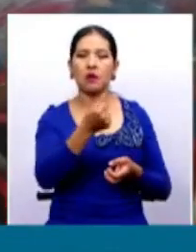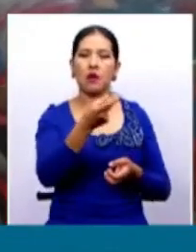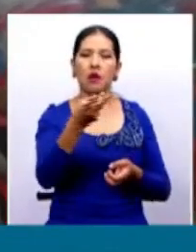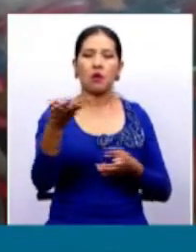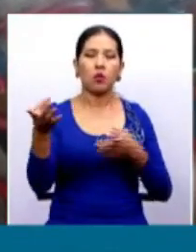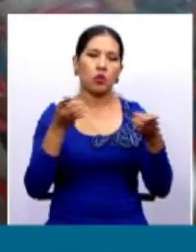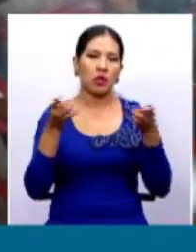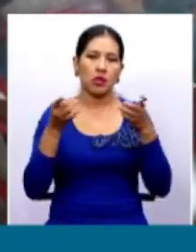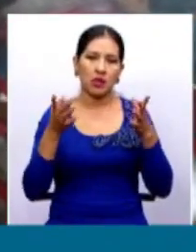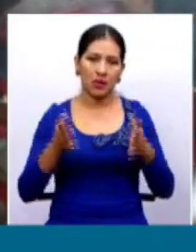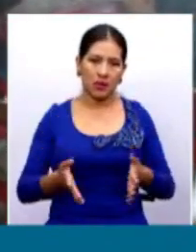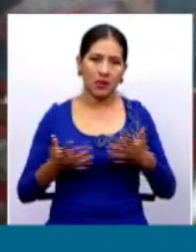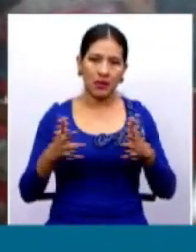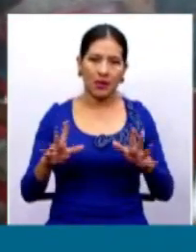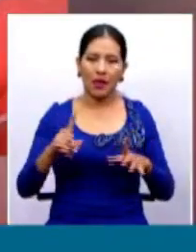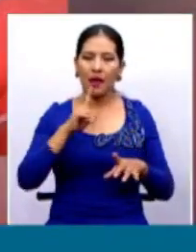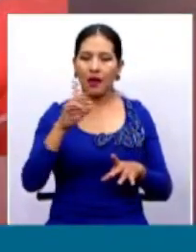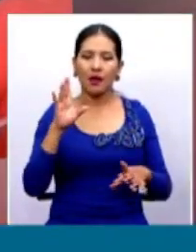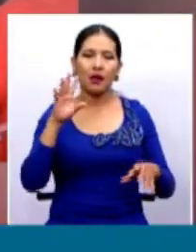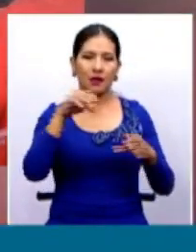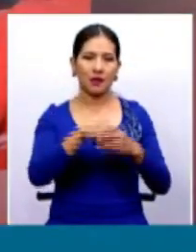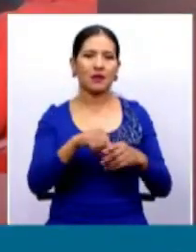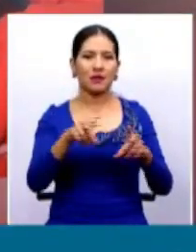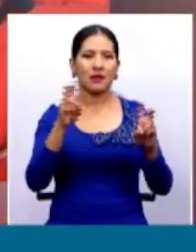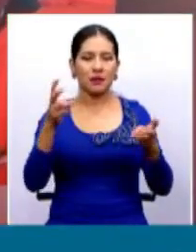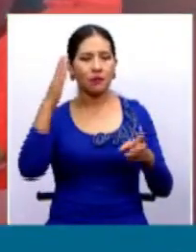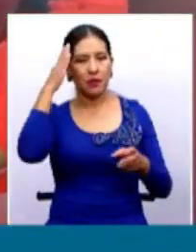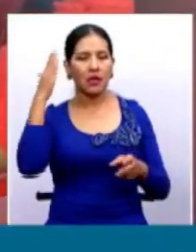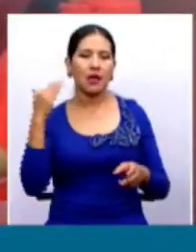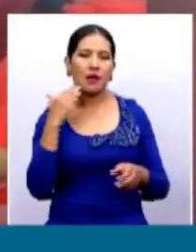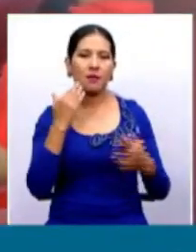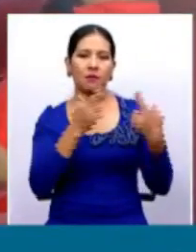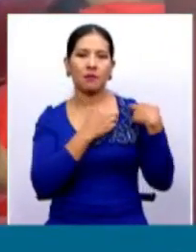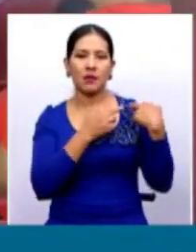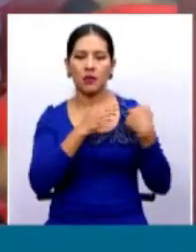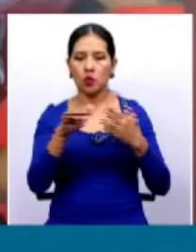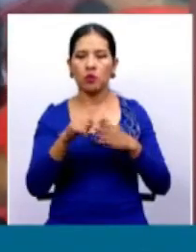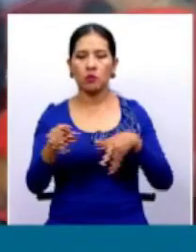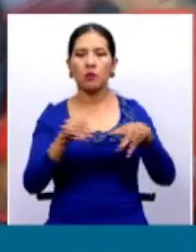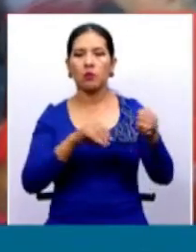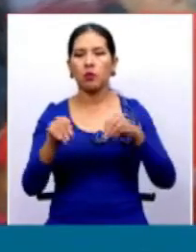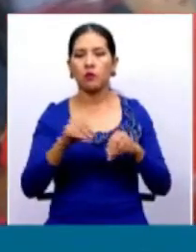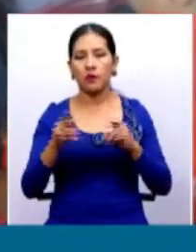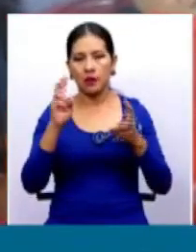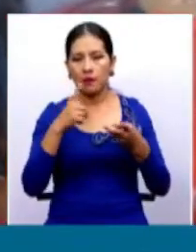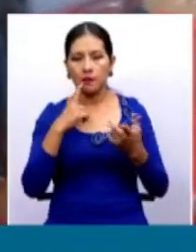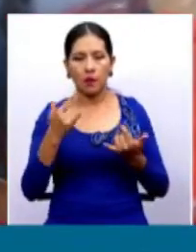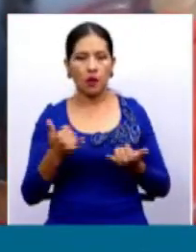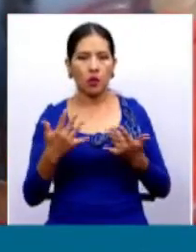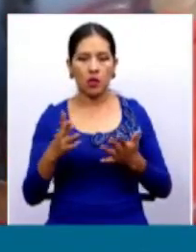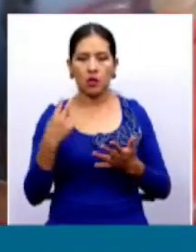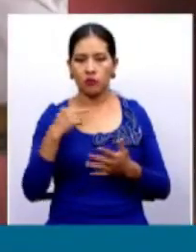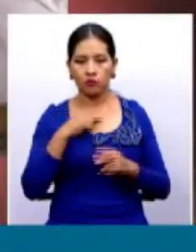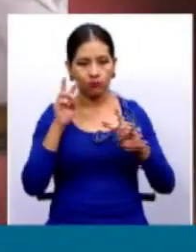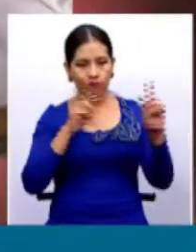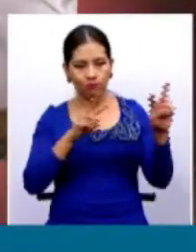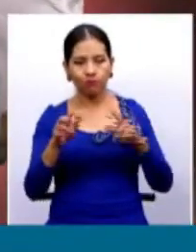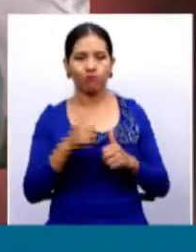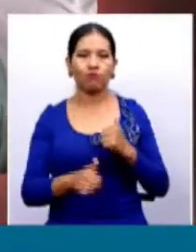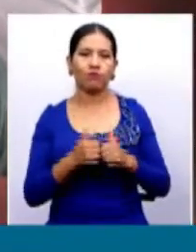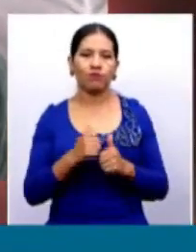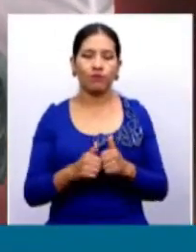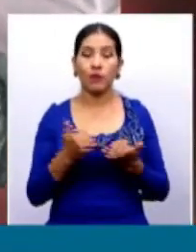dirigentes que están a la cabeza de este movimiento que en este momento estamos viviendo Por eso